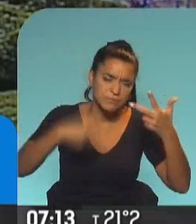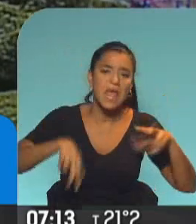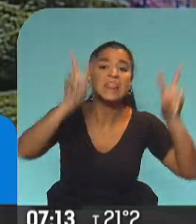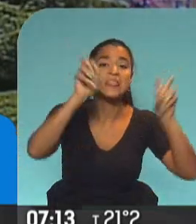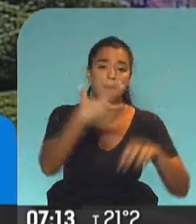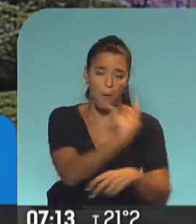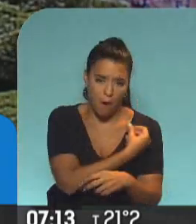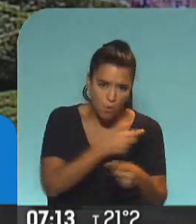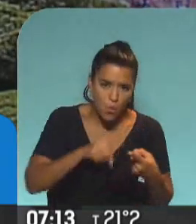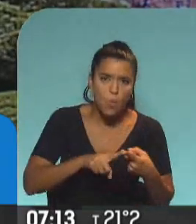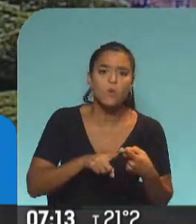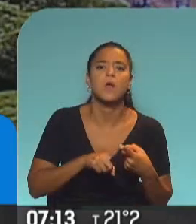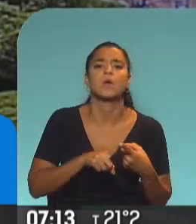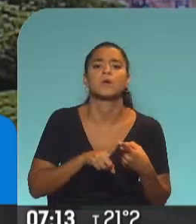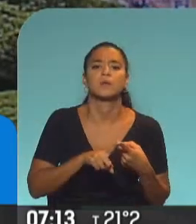de las vacunas,